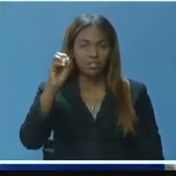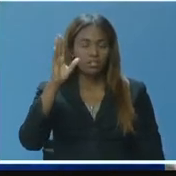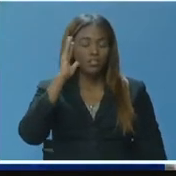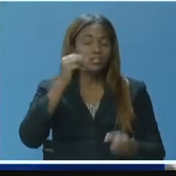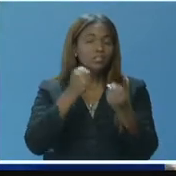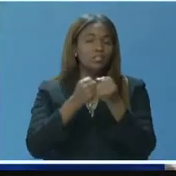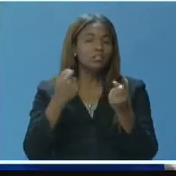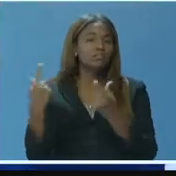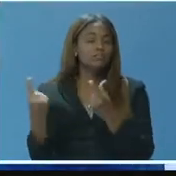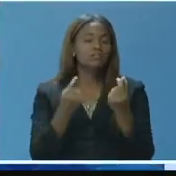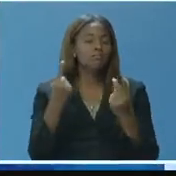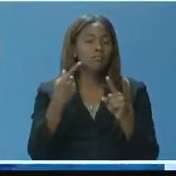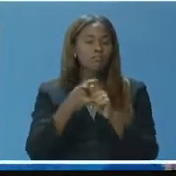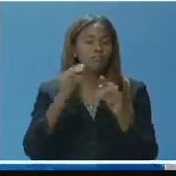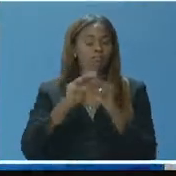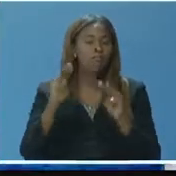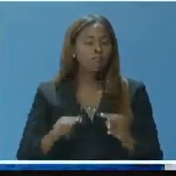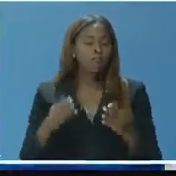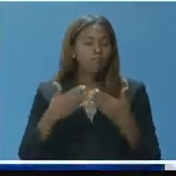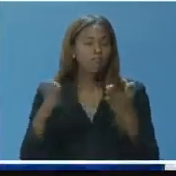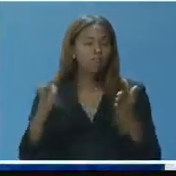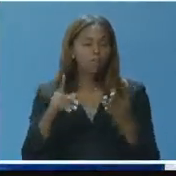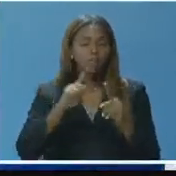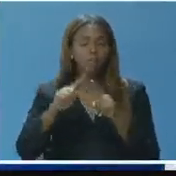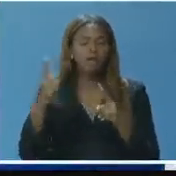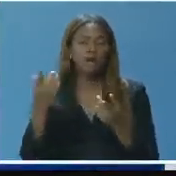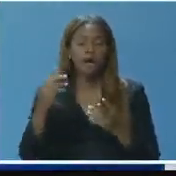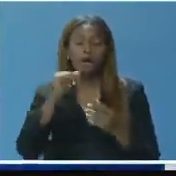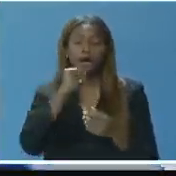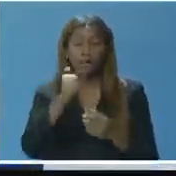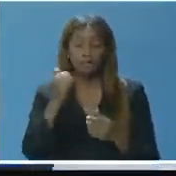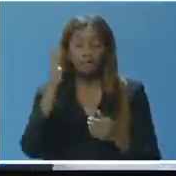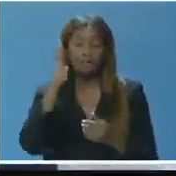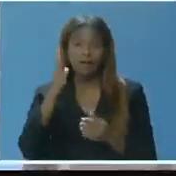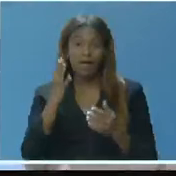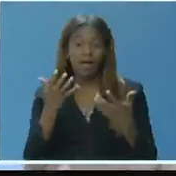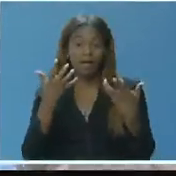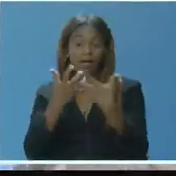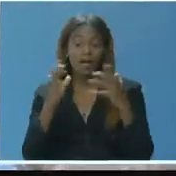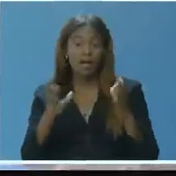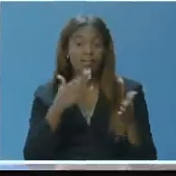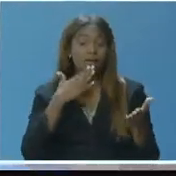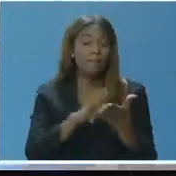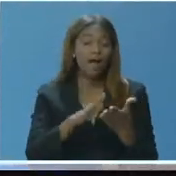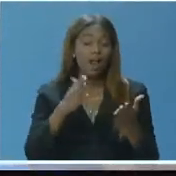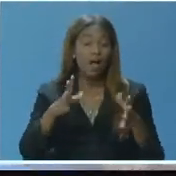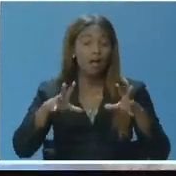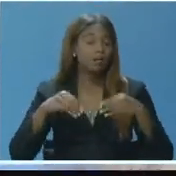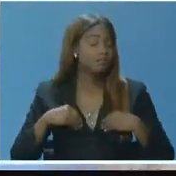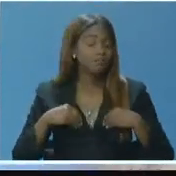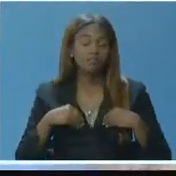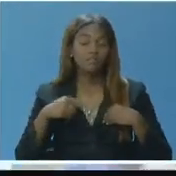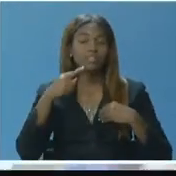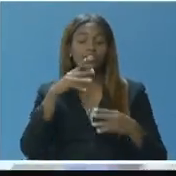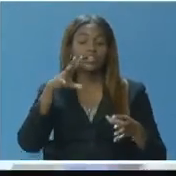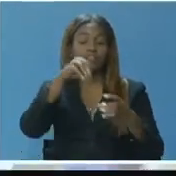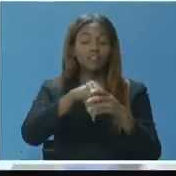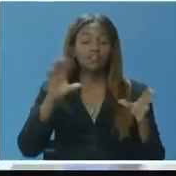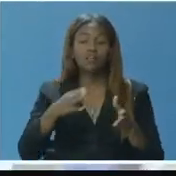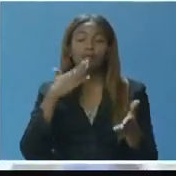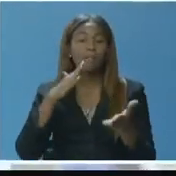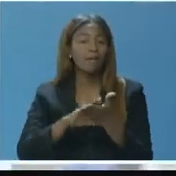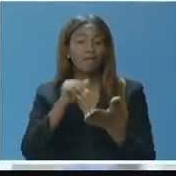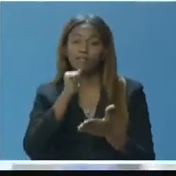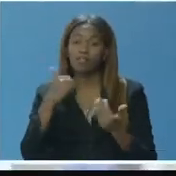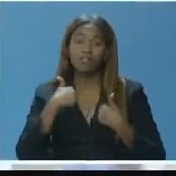las acciones del Ministerio Público, pero no está ni nunca lo estará del lado de lo mal hecho, con lo que reitera su desvinculación de los hechos